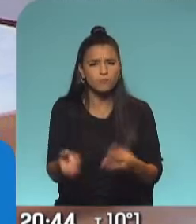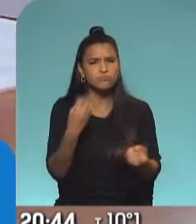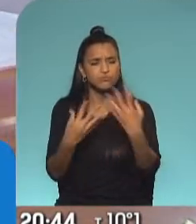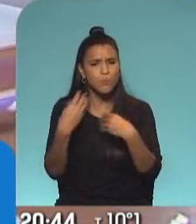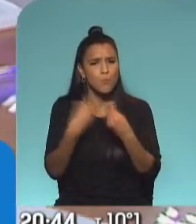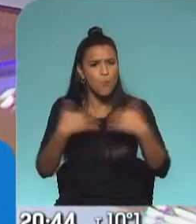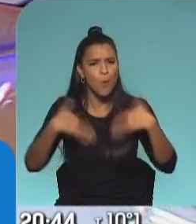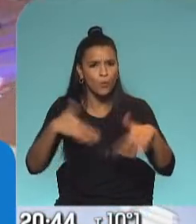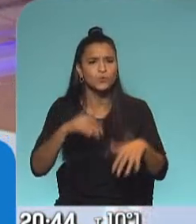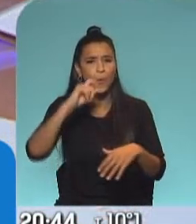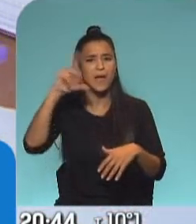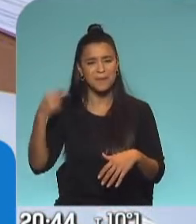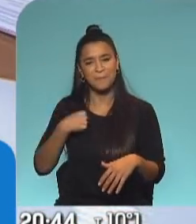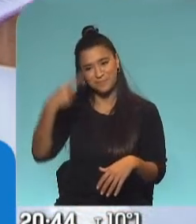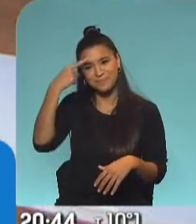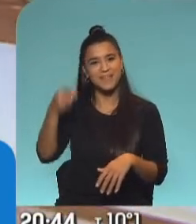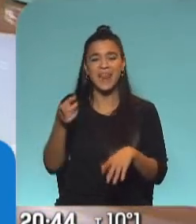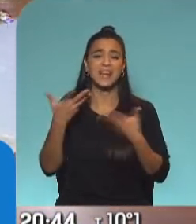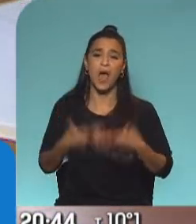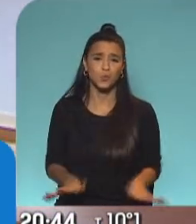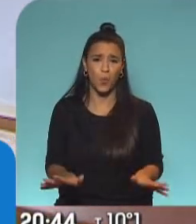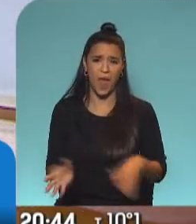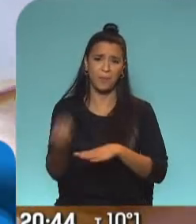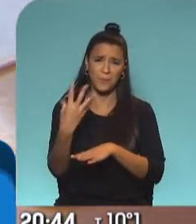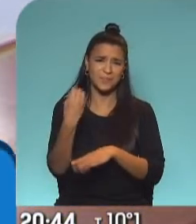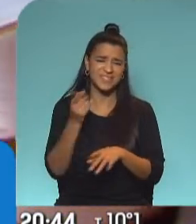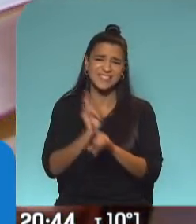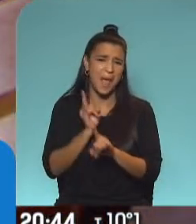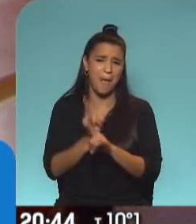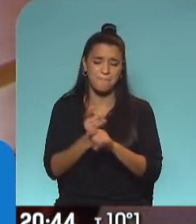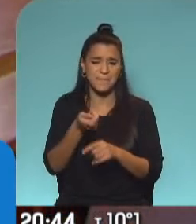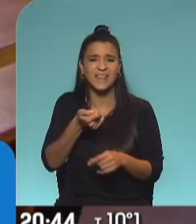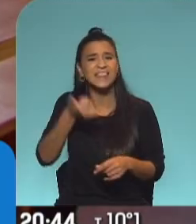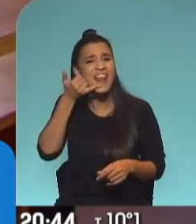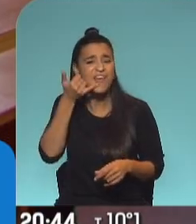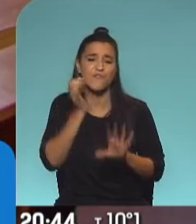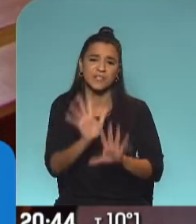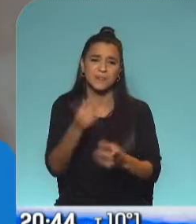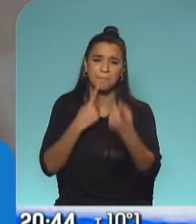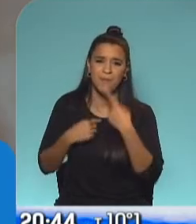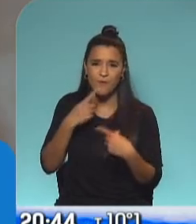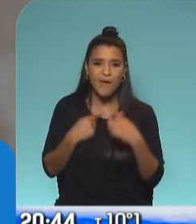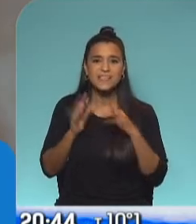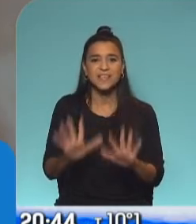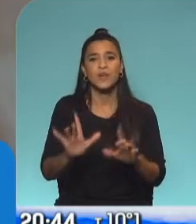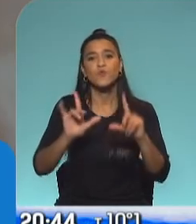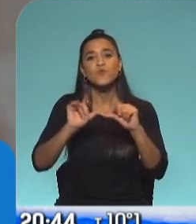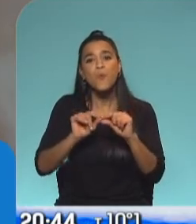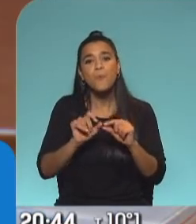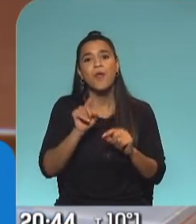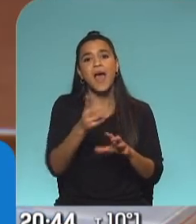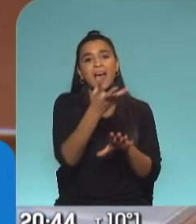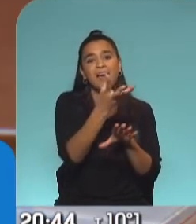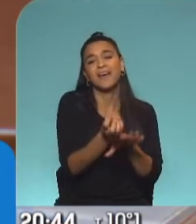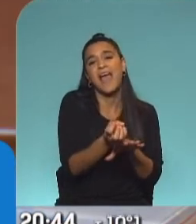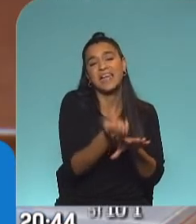montón en mi WhatsApp, así que me siento absolutamente natal porque tengo todo el tiempo en mi teléfono preguntas y consultas. ¿De números que tenía